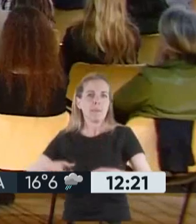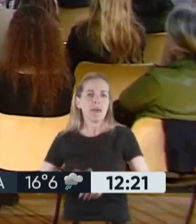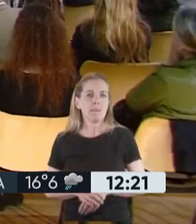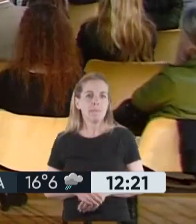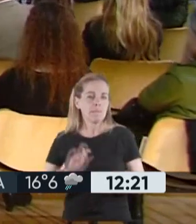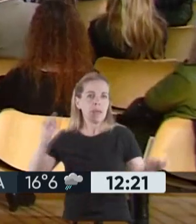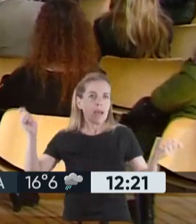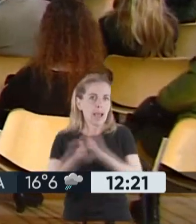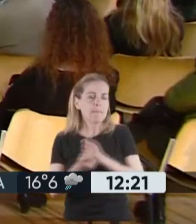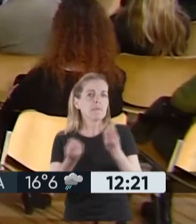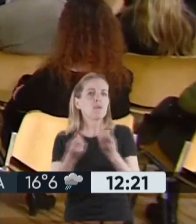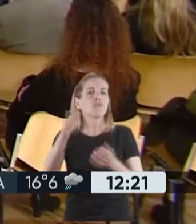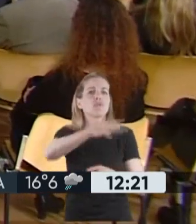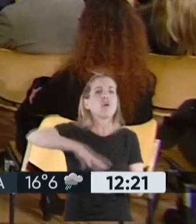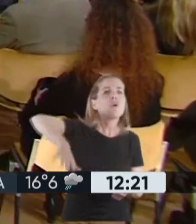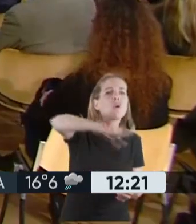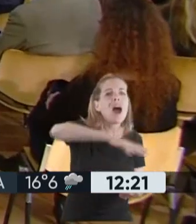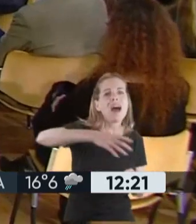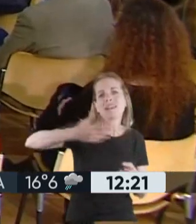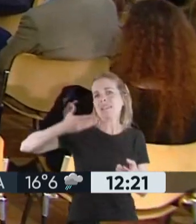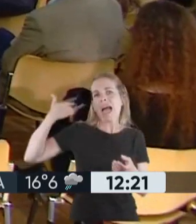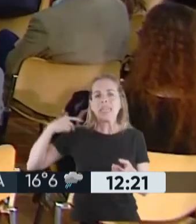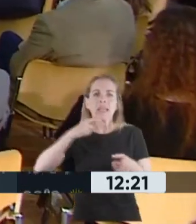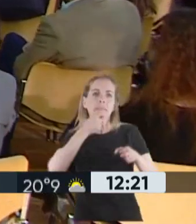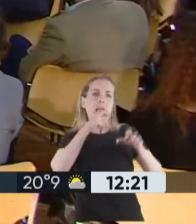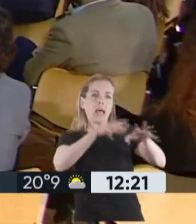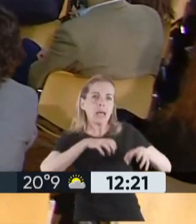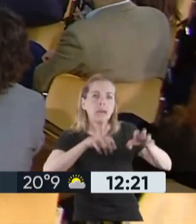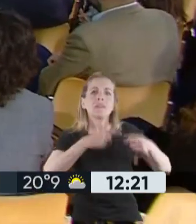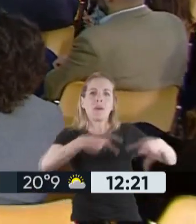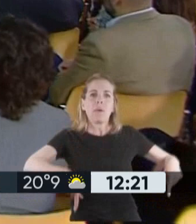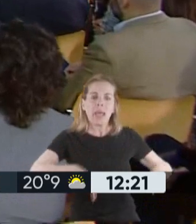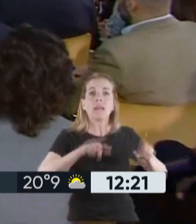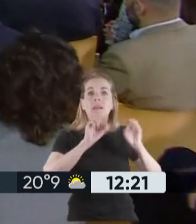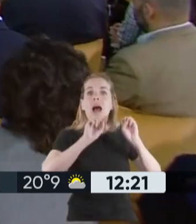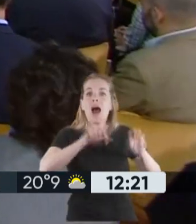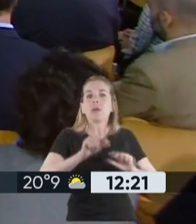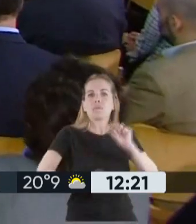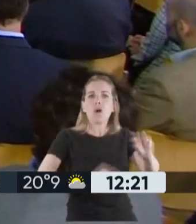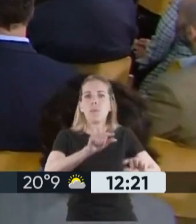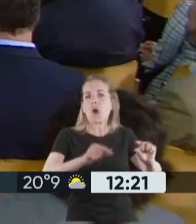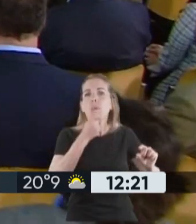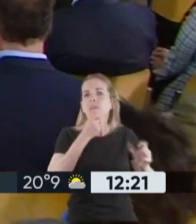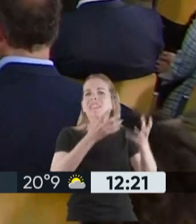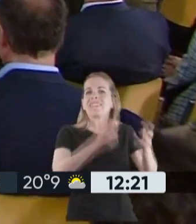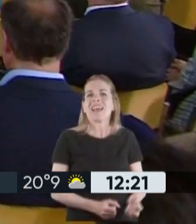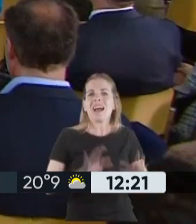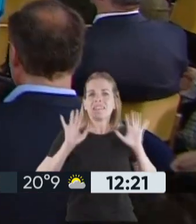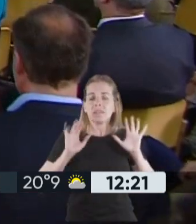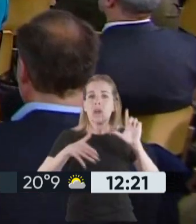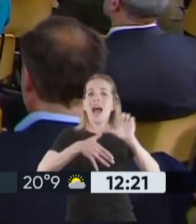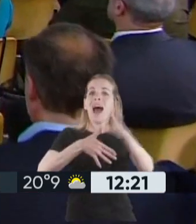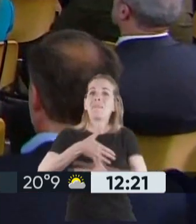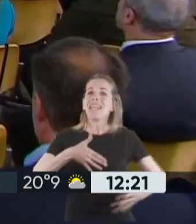Y muchas zonas que antes eran productivas, poco a poco se están volviendo desérticas. ¿Esto dónde se ve en América Latina? Se ve mucho